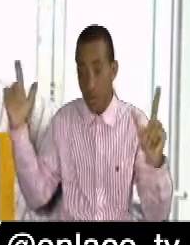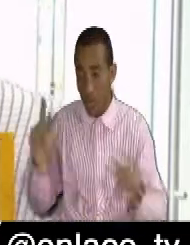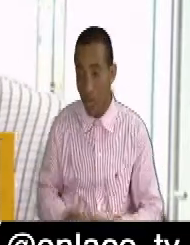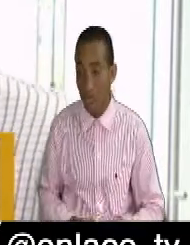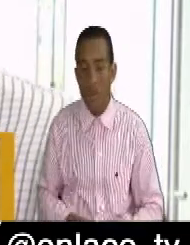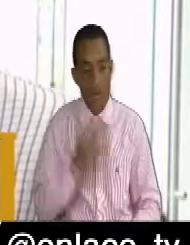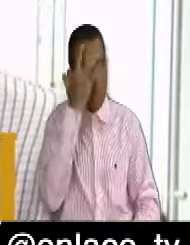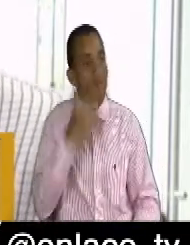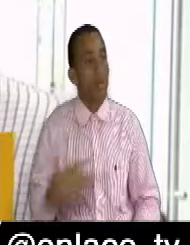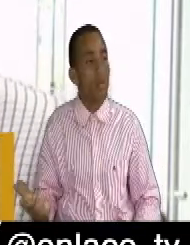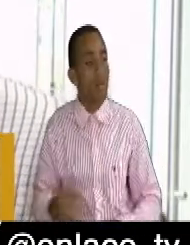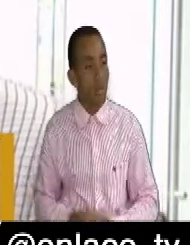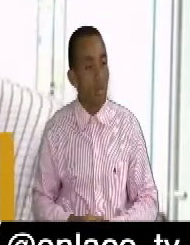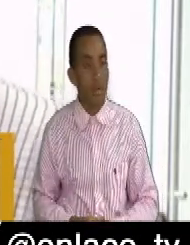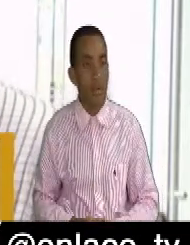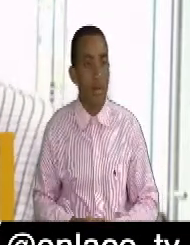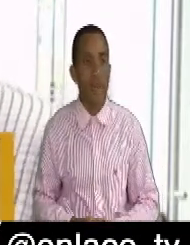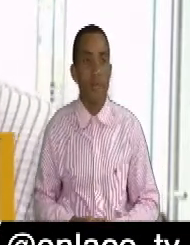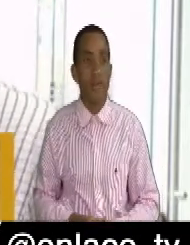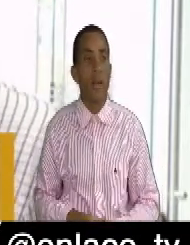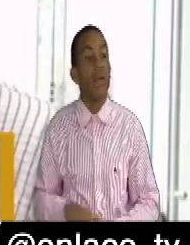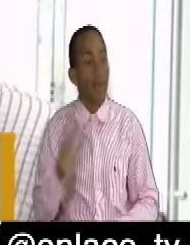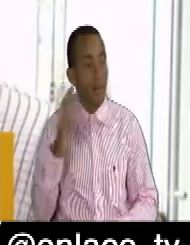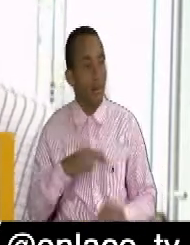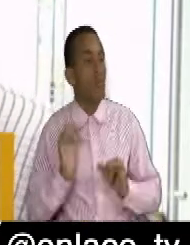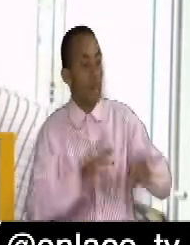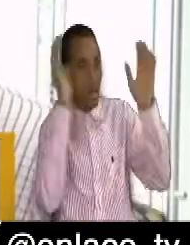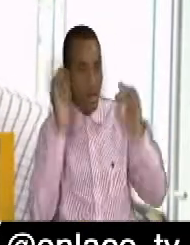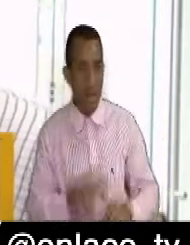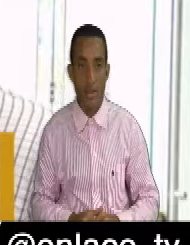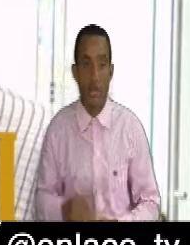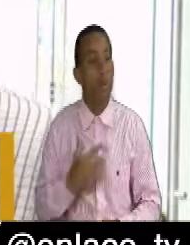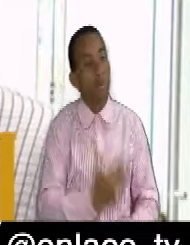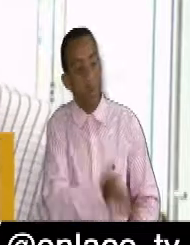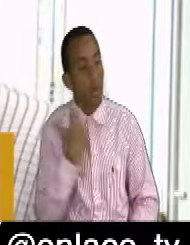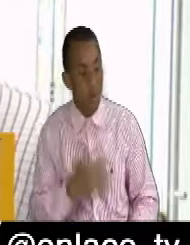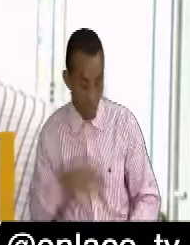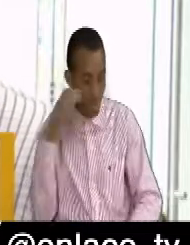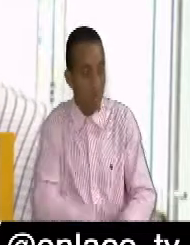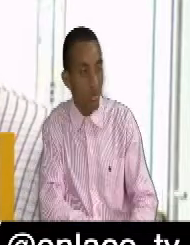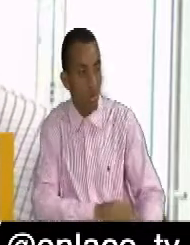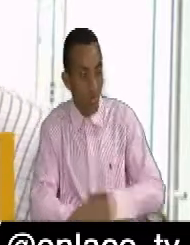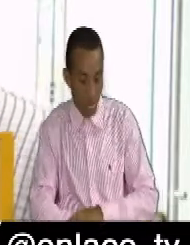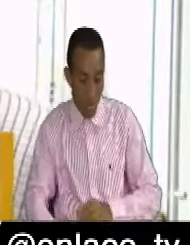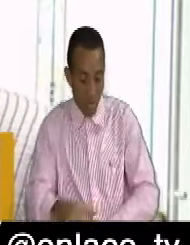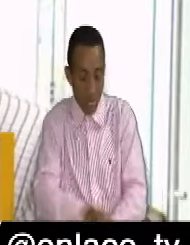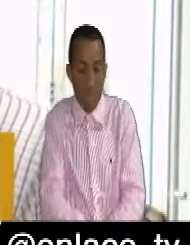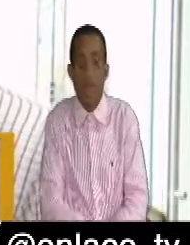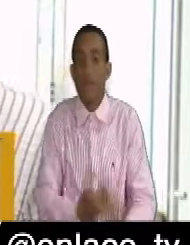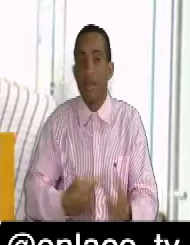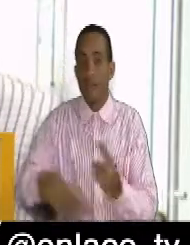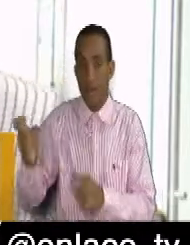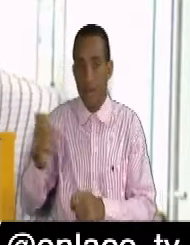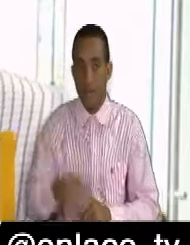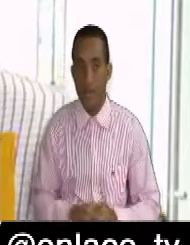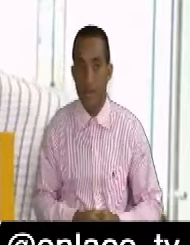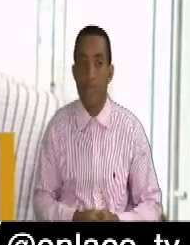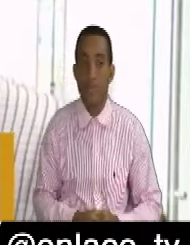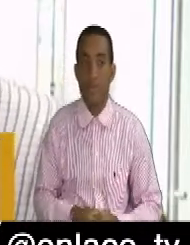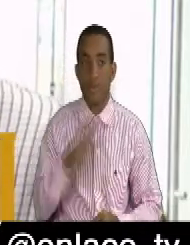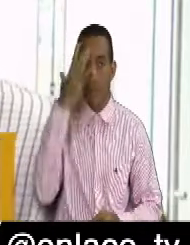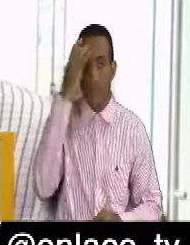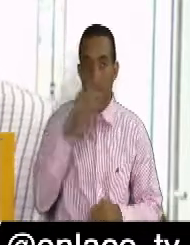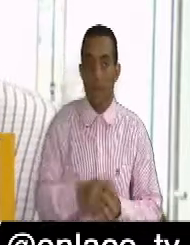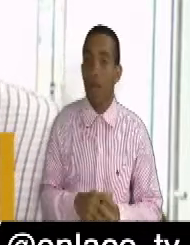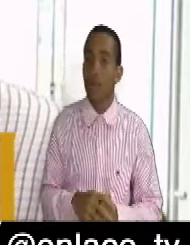policía empezó a agredirme también a mí, me dijo que me iban a llevar también esposado, inclusive me llevaron esposado también, me esposaron, porque llamaron